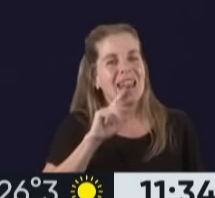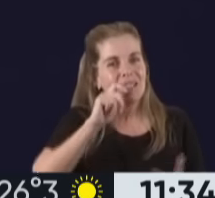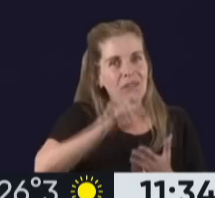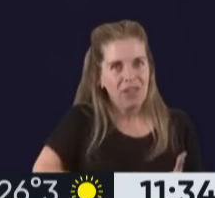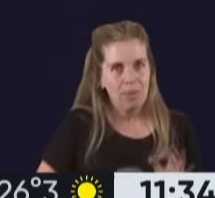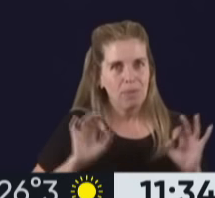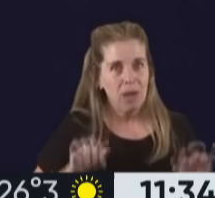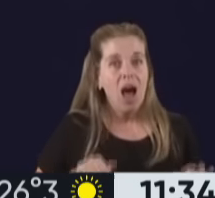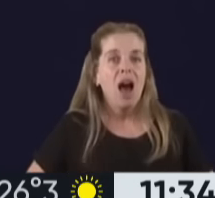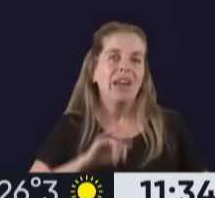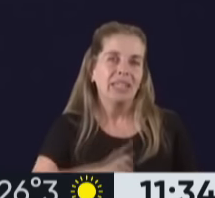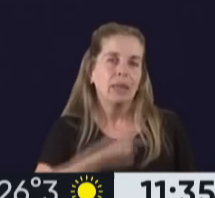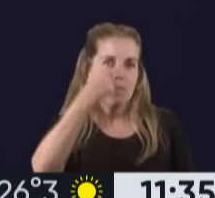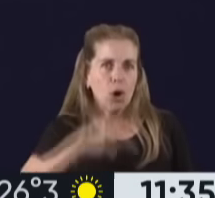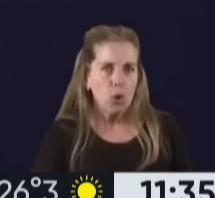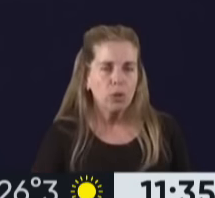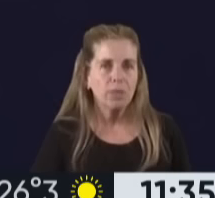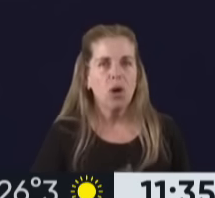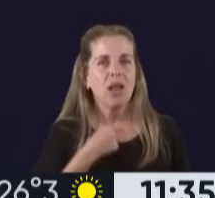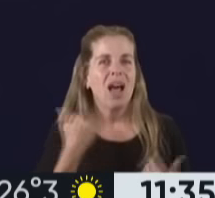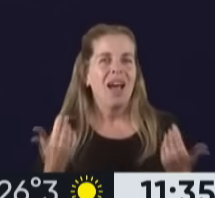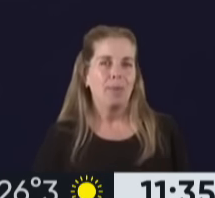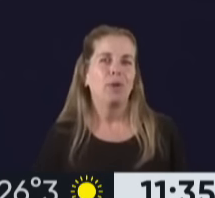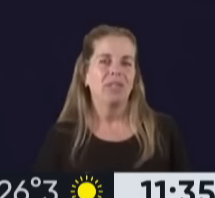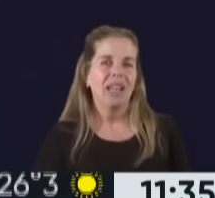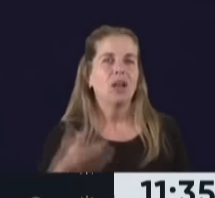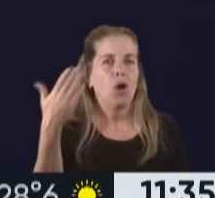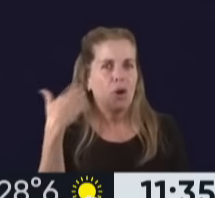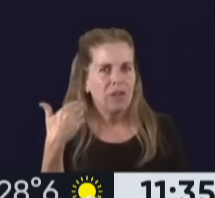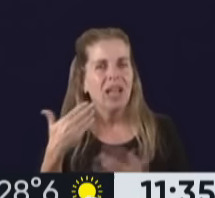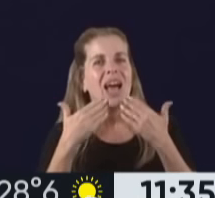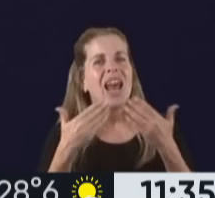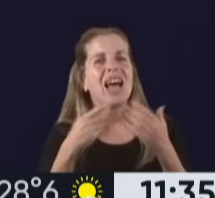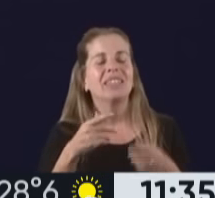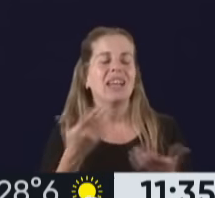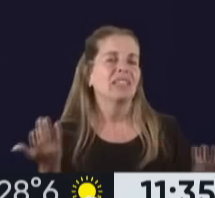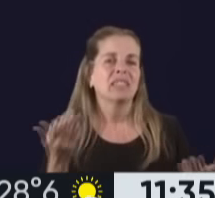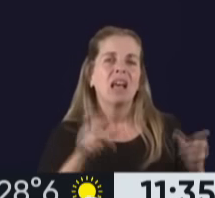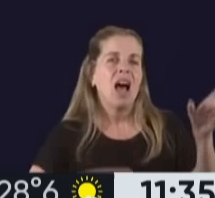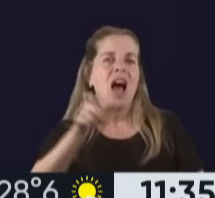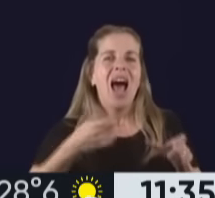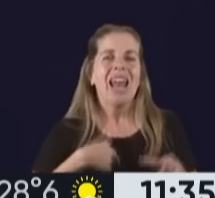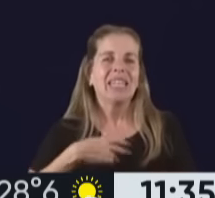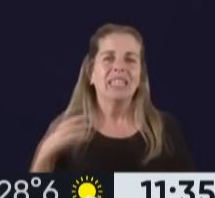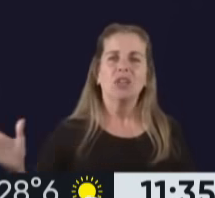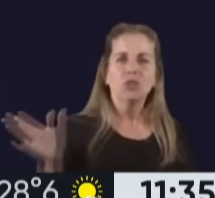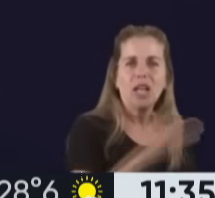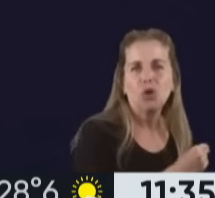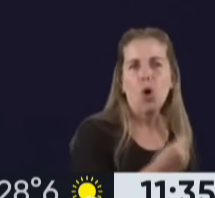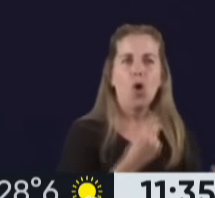ahora sí, por último, quiero aprovechar esta conferencia para agradecerles a todos los argentinos que nos ven a través